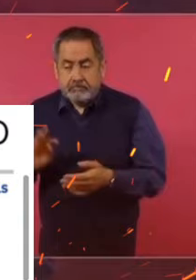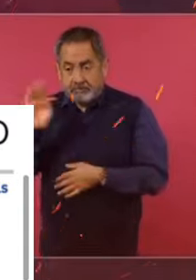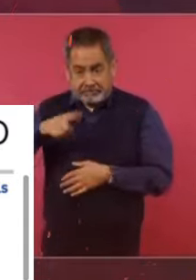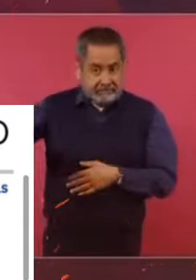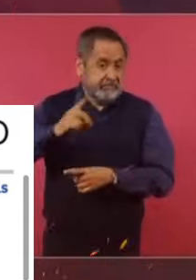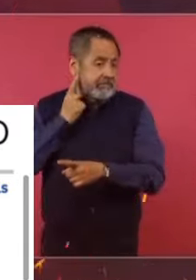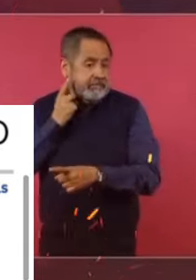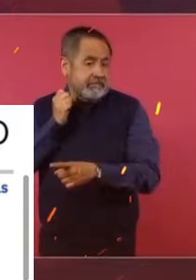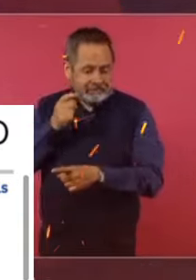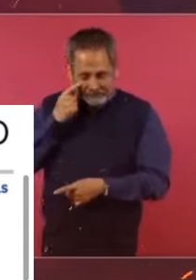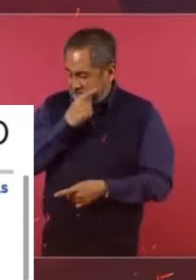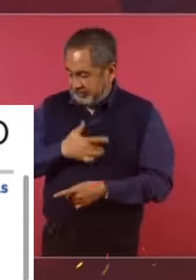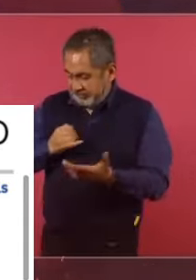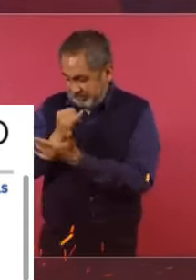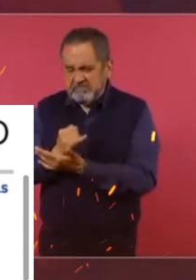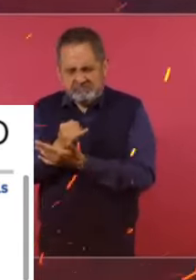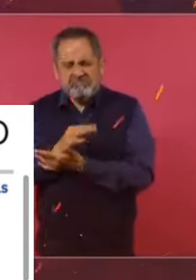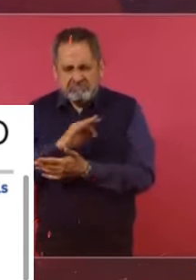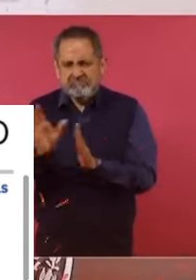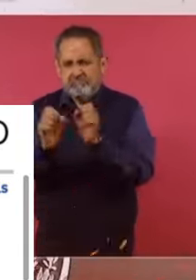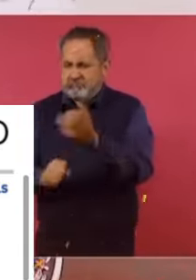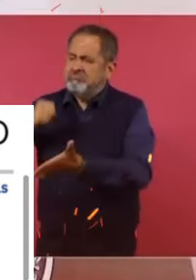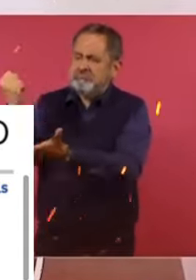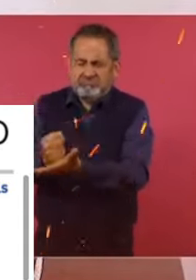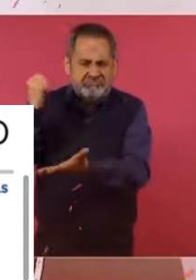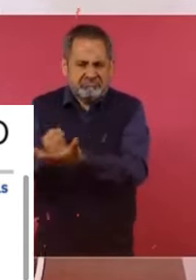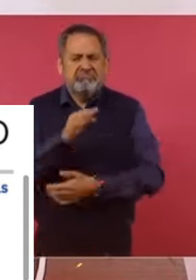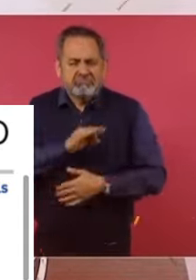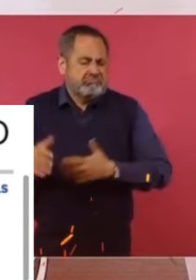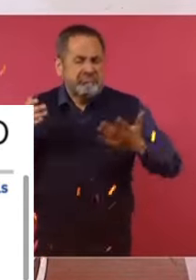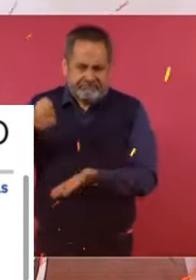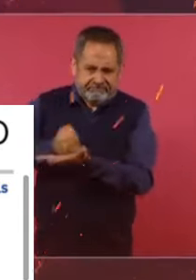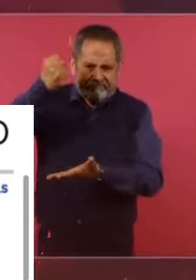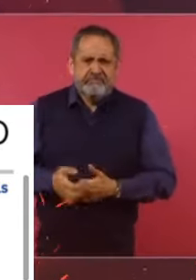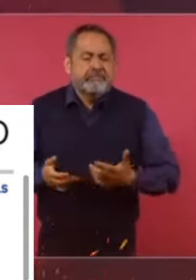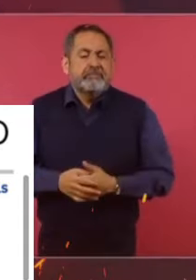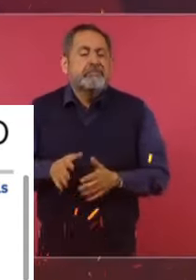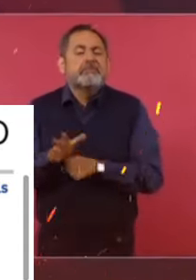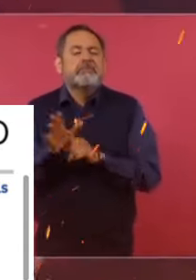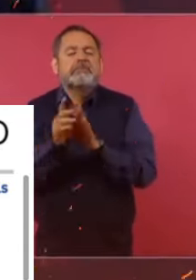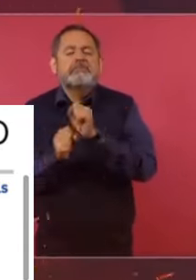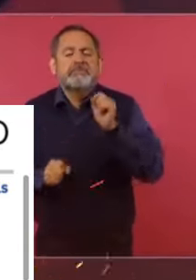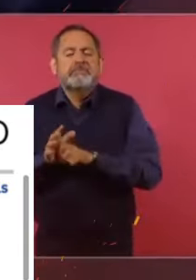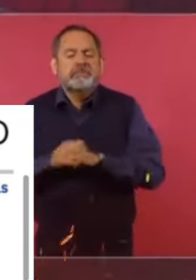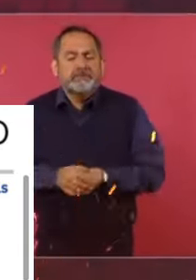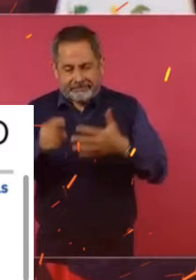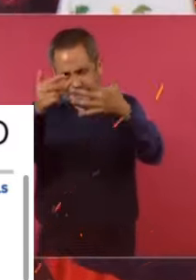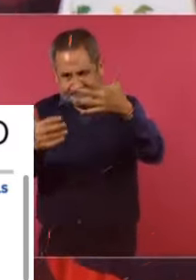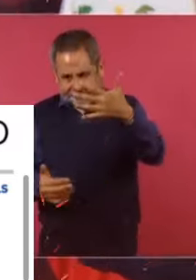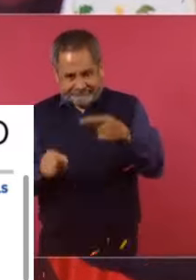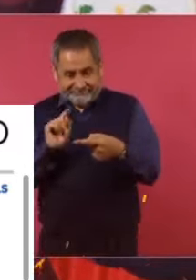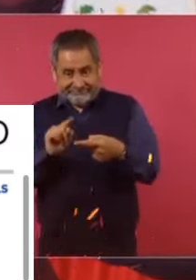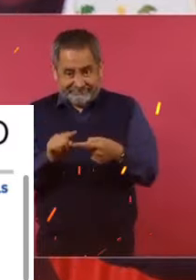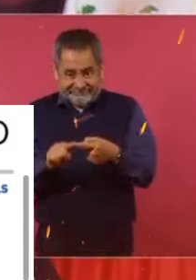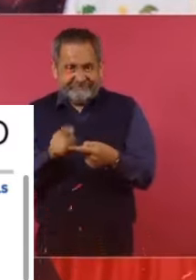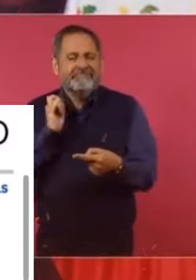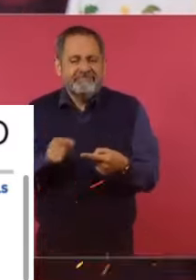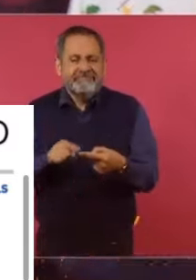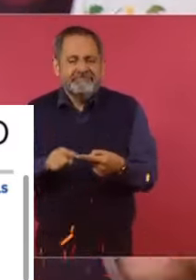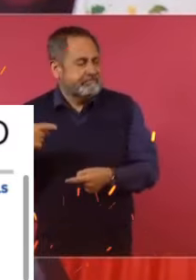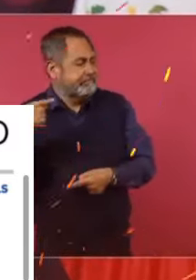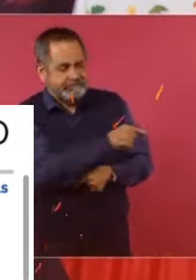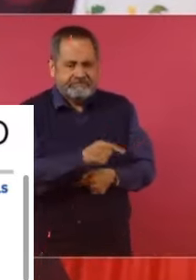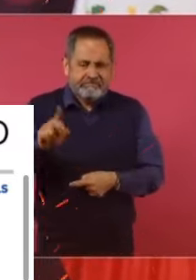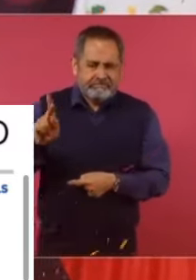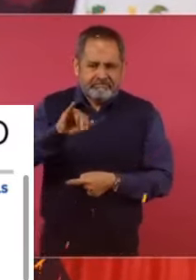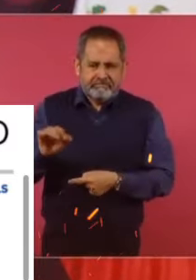deciden los legisladores, llevar a cabo reformas constitucionales. ¿Y cuál reforma constitucional? Pues entre otras, ¿sí? La del